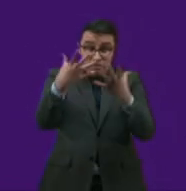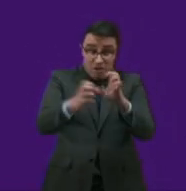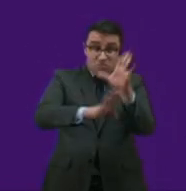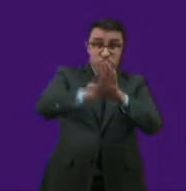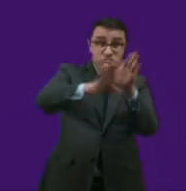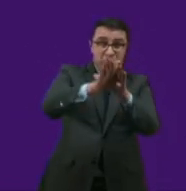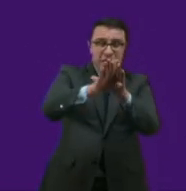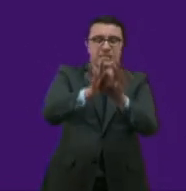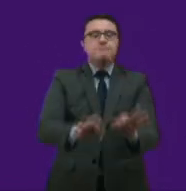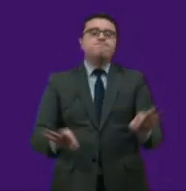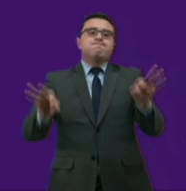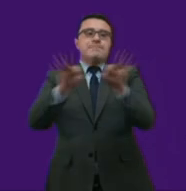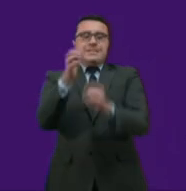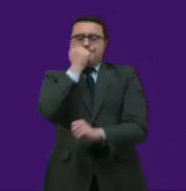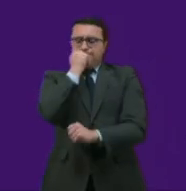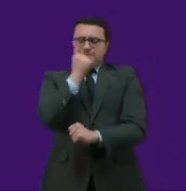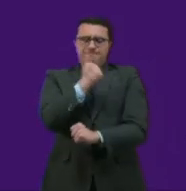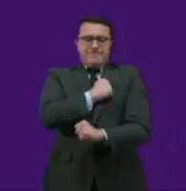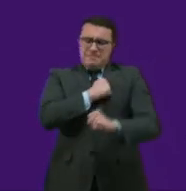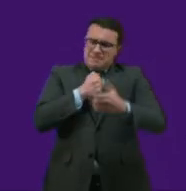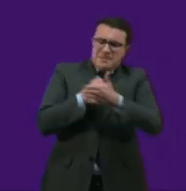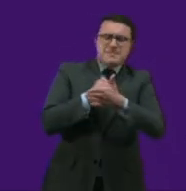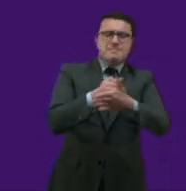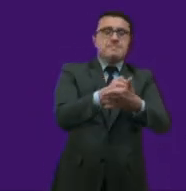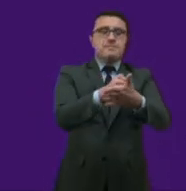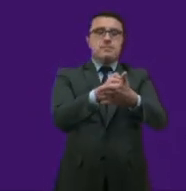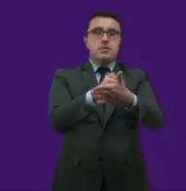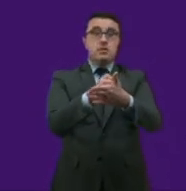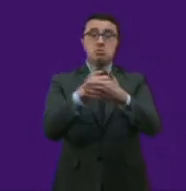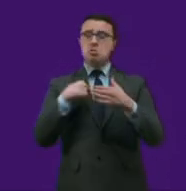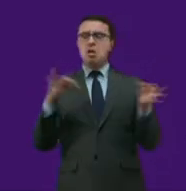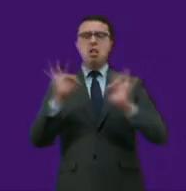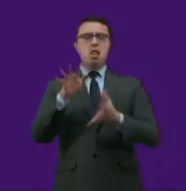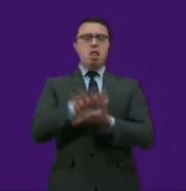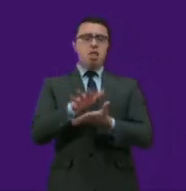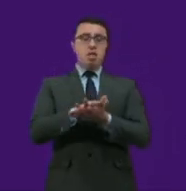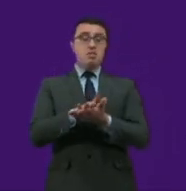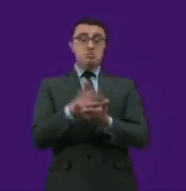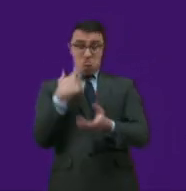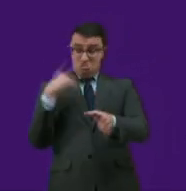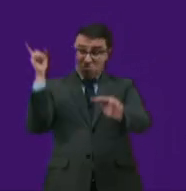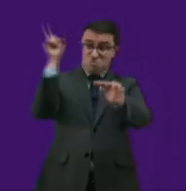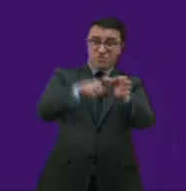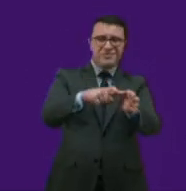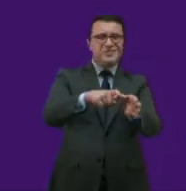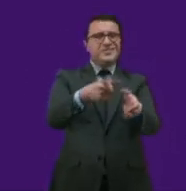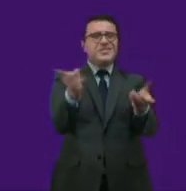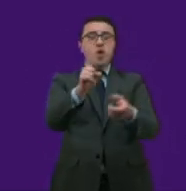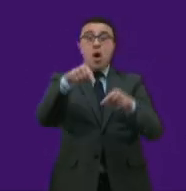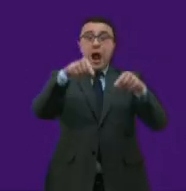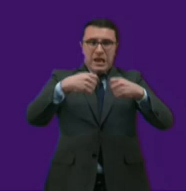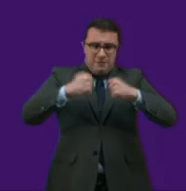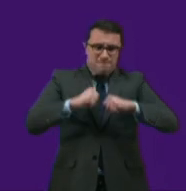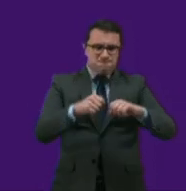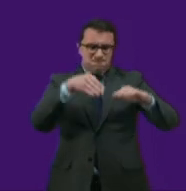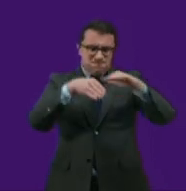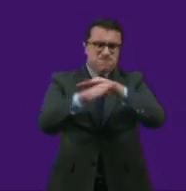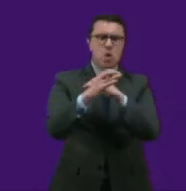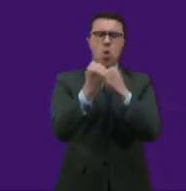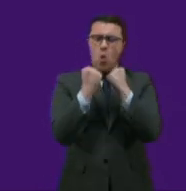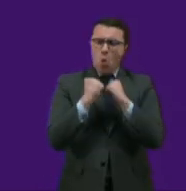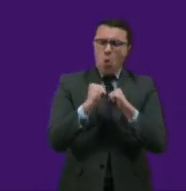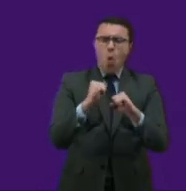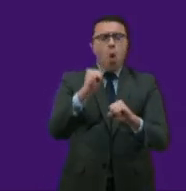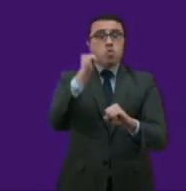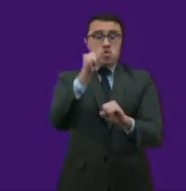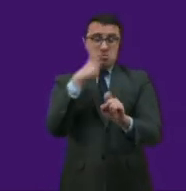ser apasionados e intensos. Si no, pues no se metan en esto porque es demasiado el sacrificio y no van a